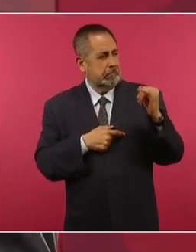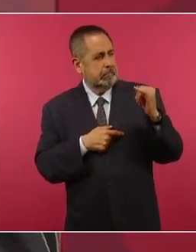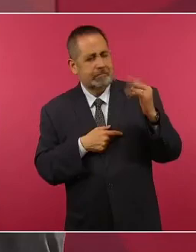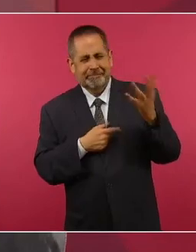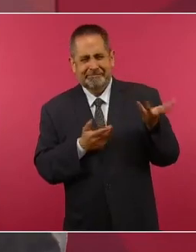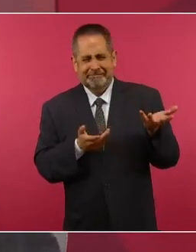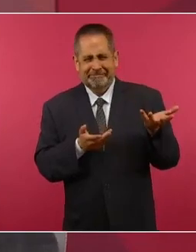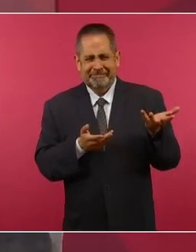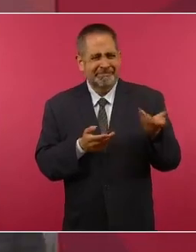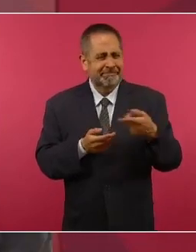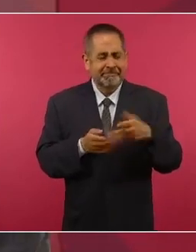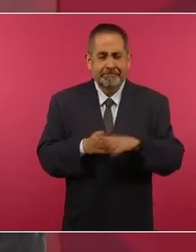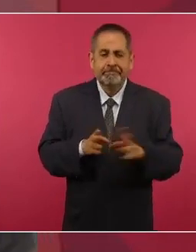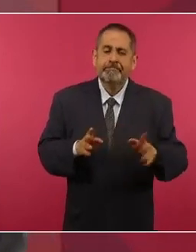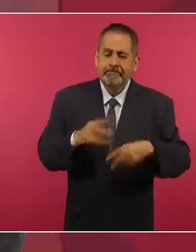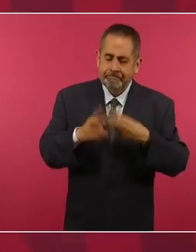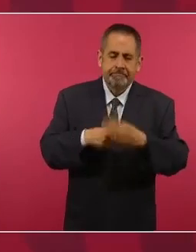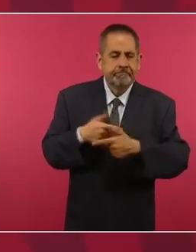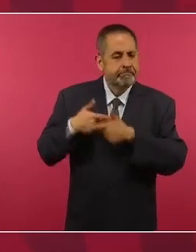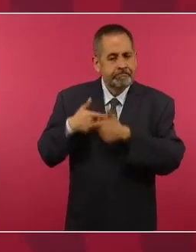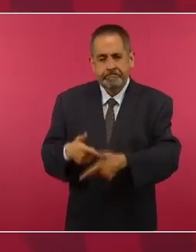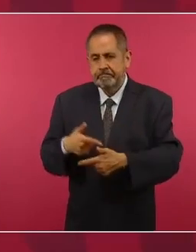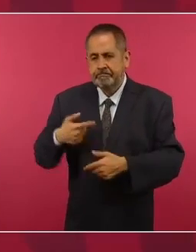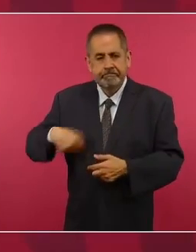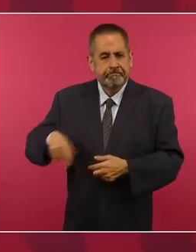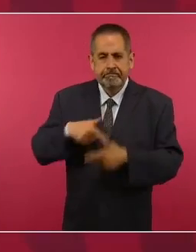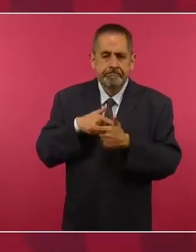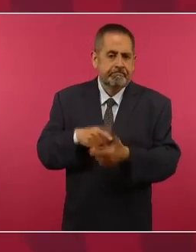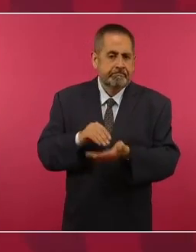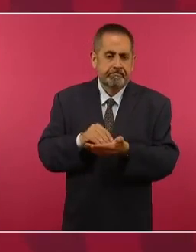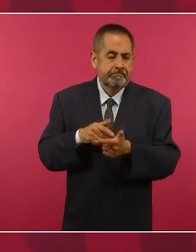Entonces, vamos a continuar